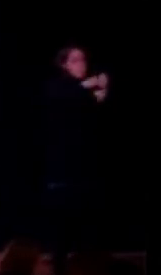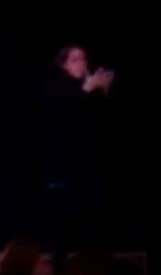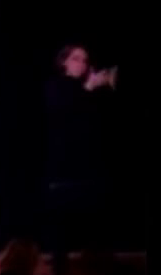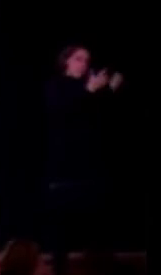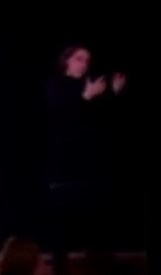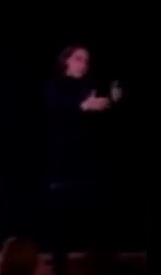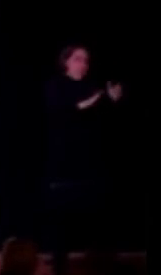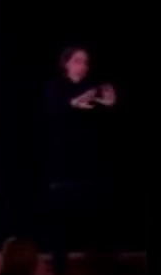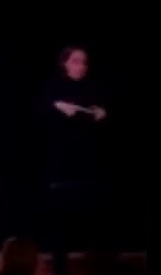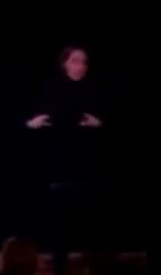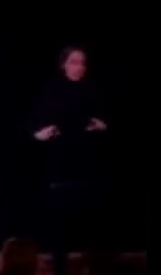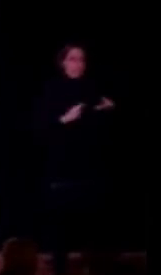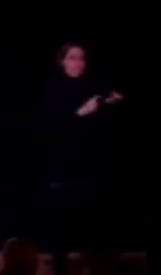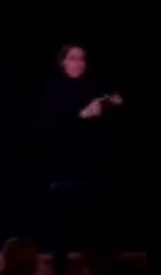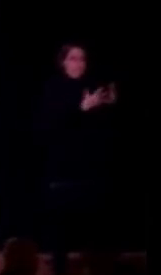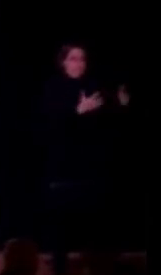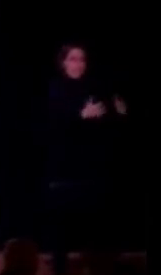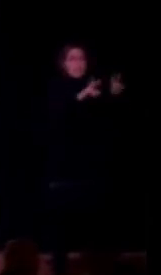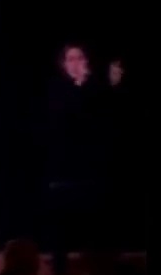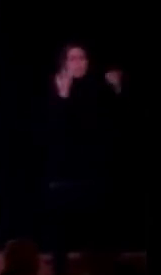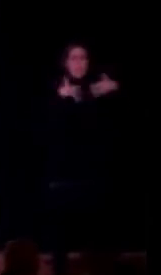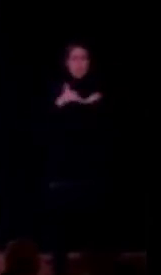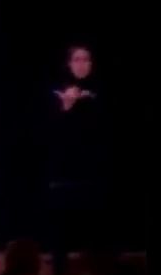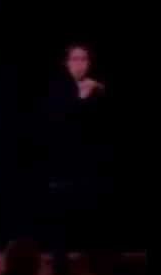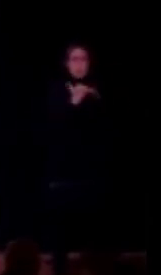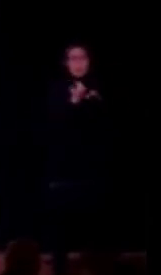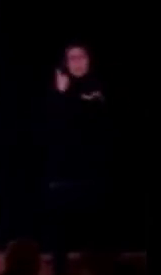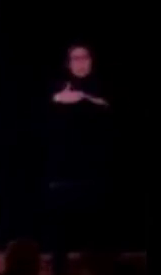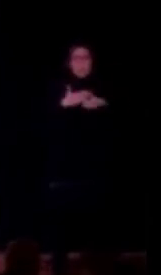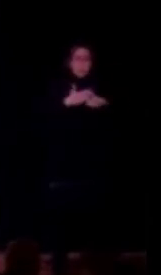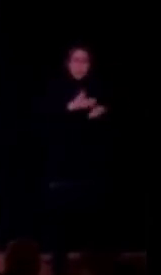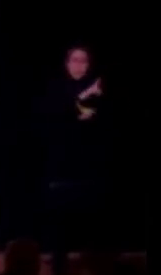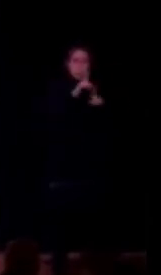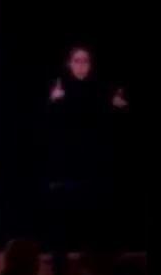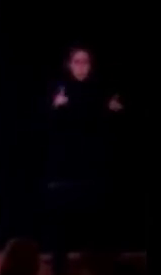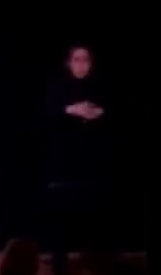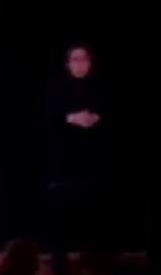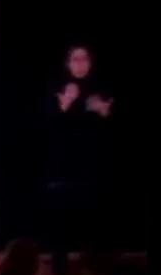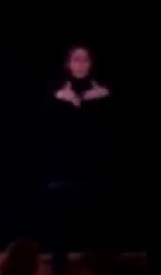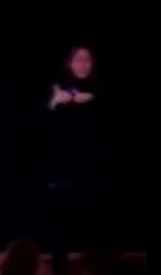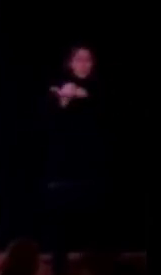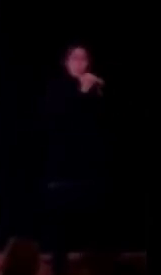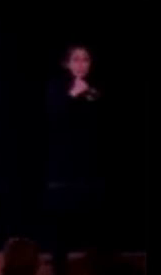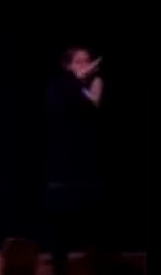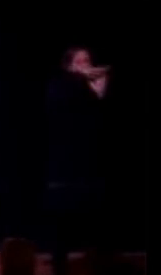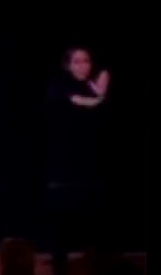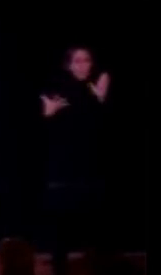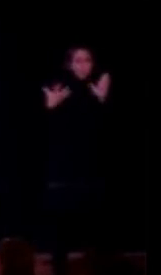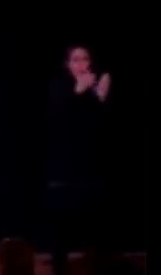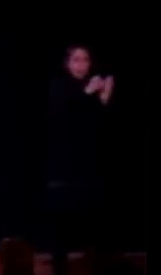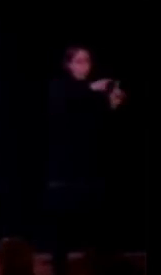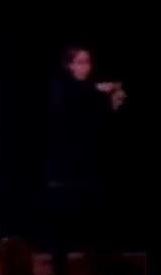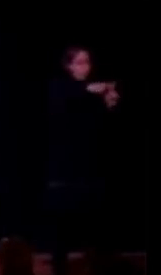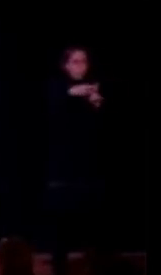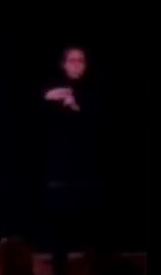inclusión la inclusión forma parte del elemento sustancial de cada uno de todos los programas que